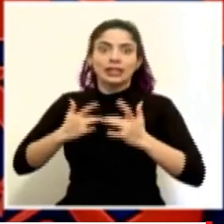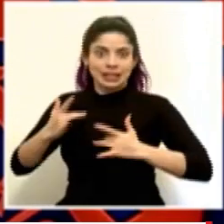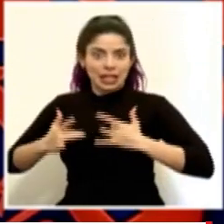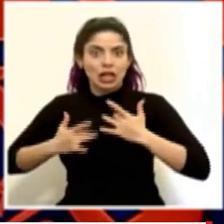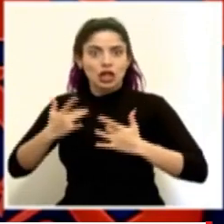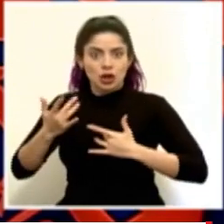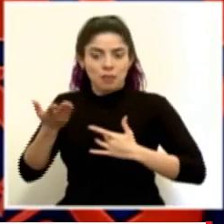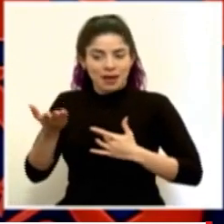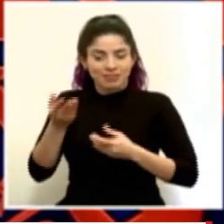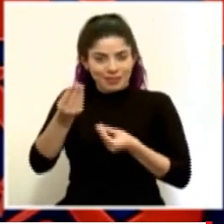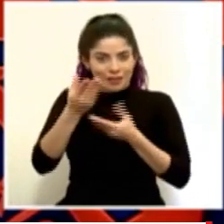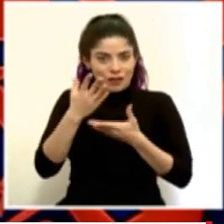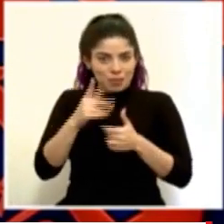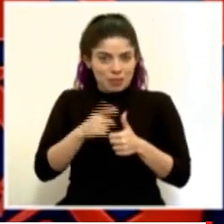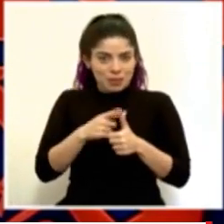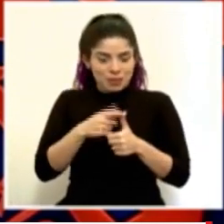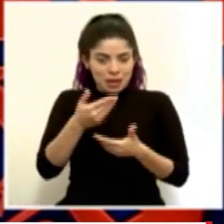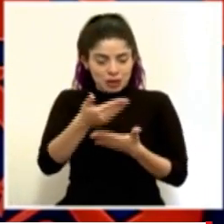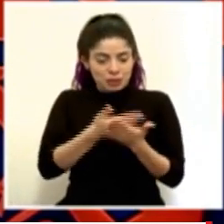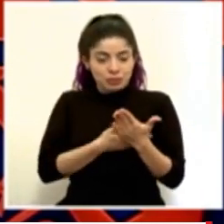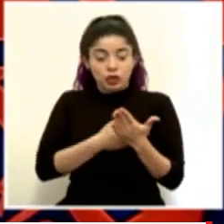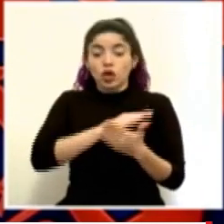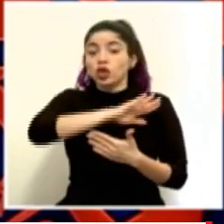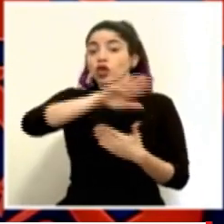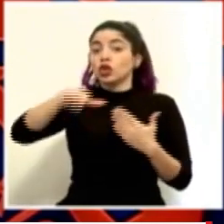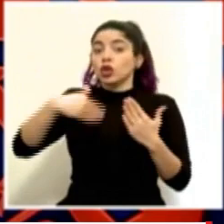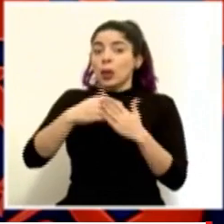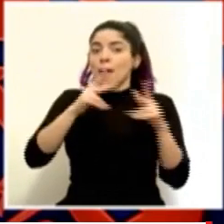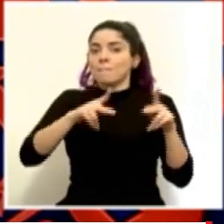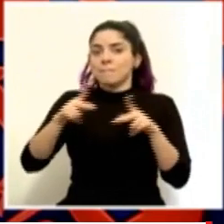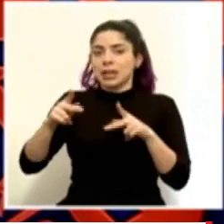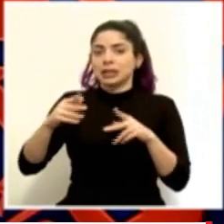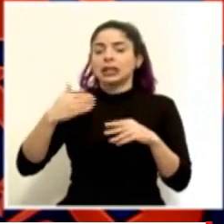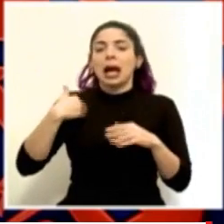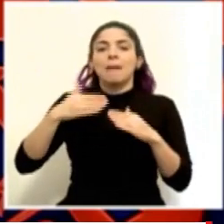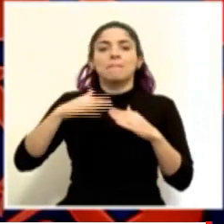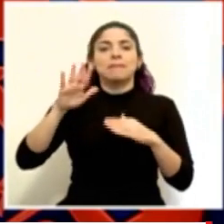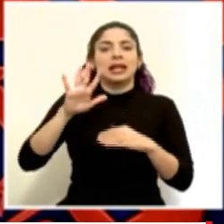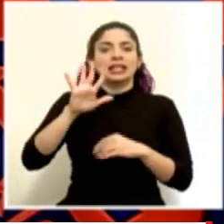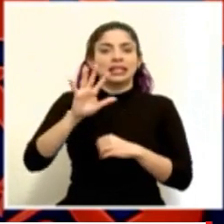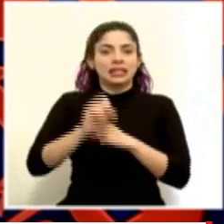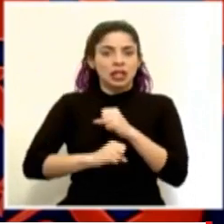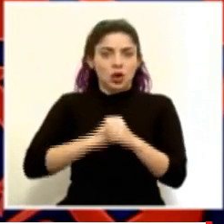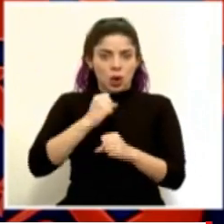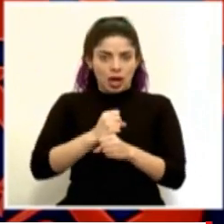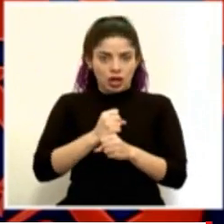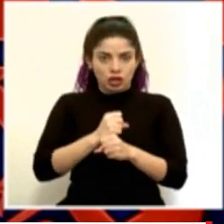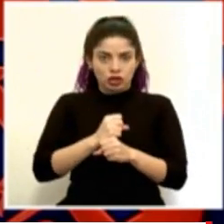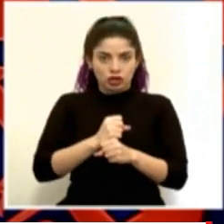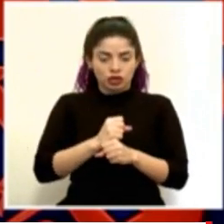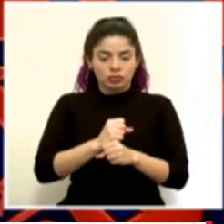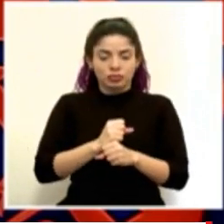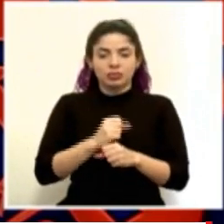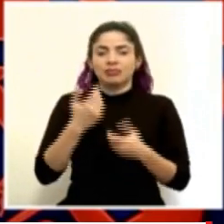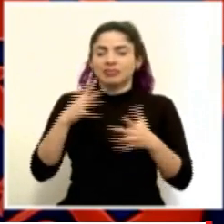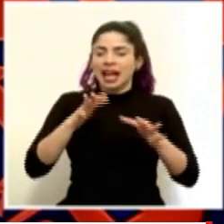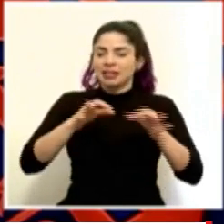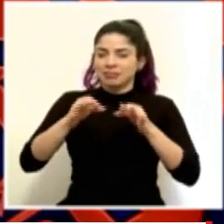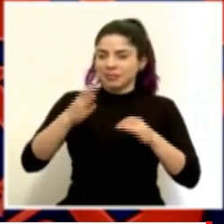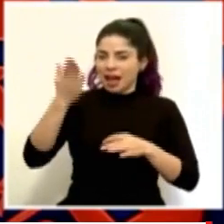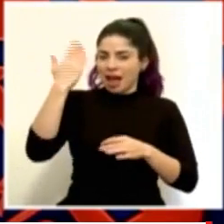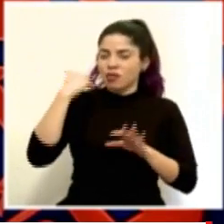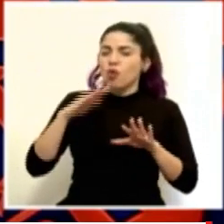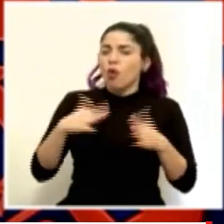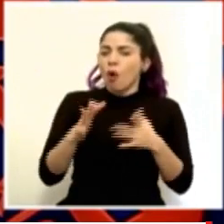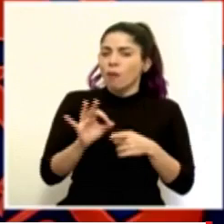este informe preliminar. Todas las personas tenían más de 5 años de edad. Habíamos explicado más o menos